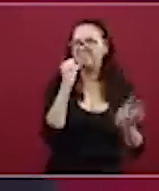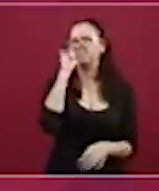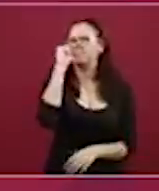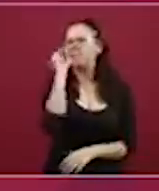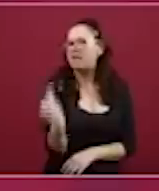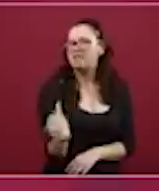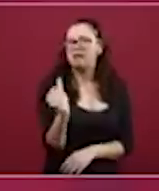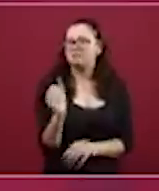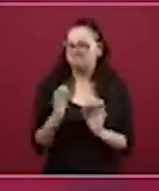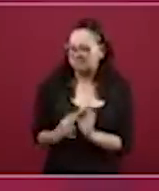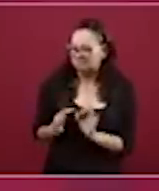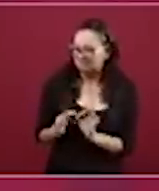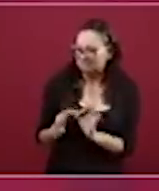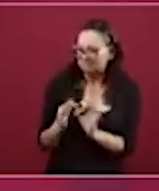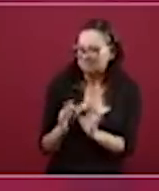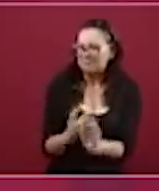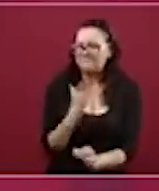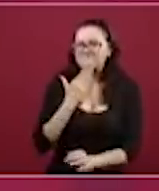se